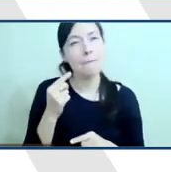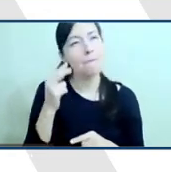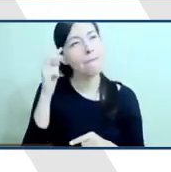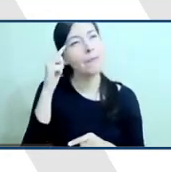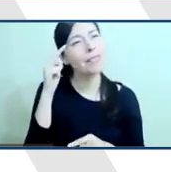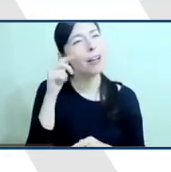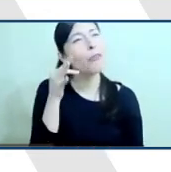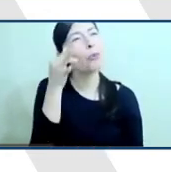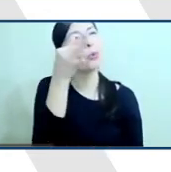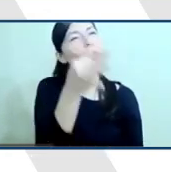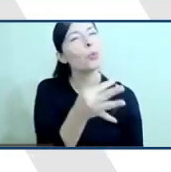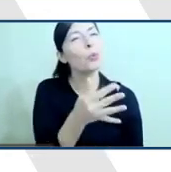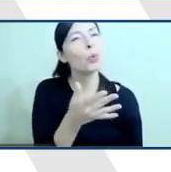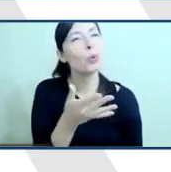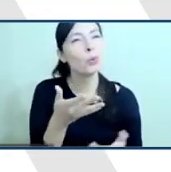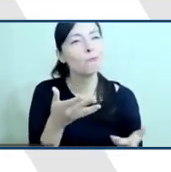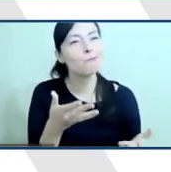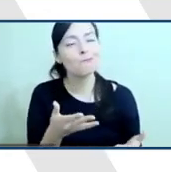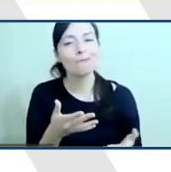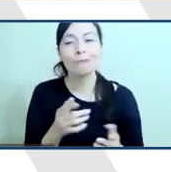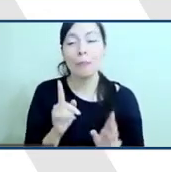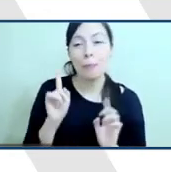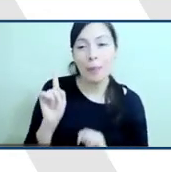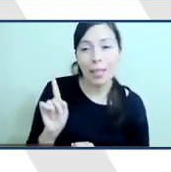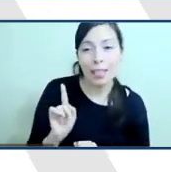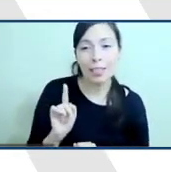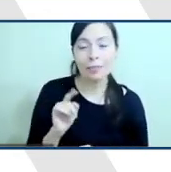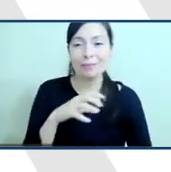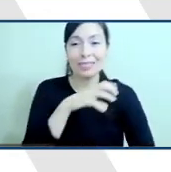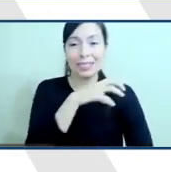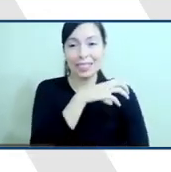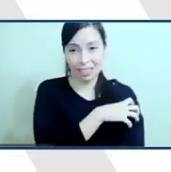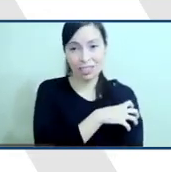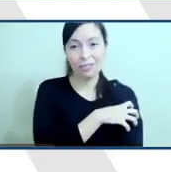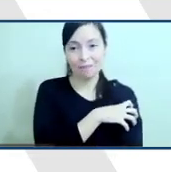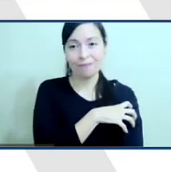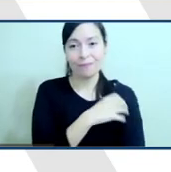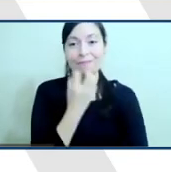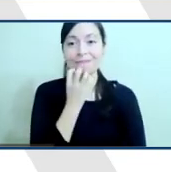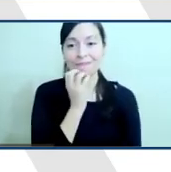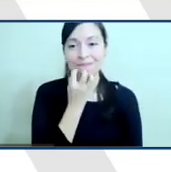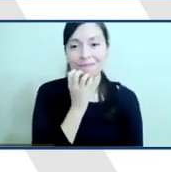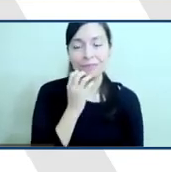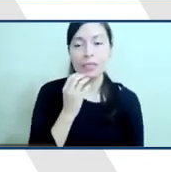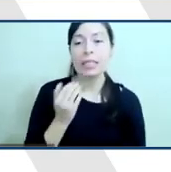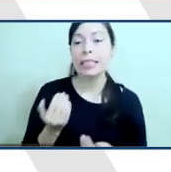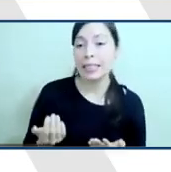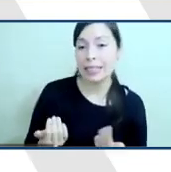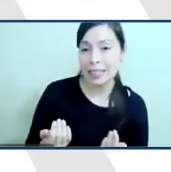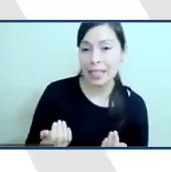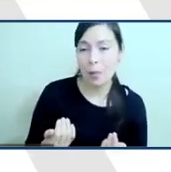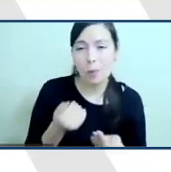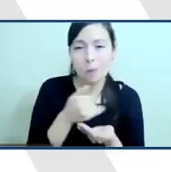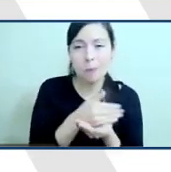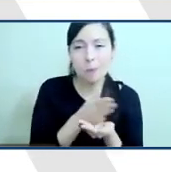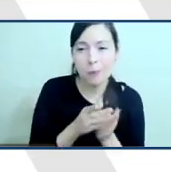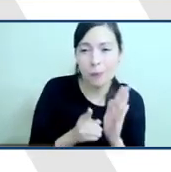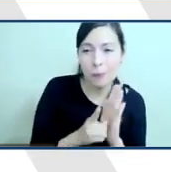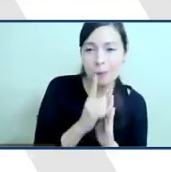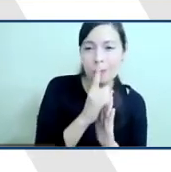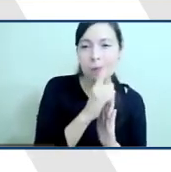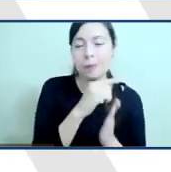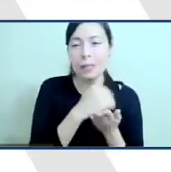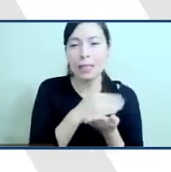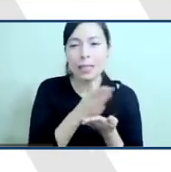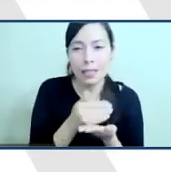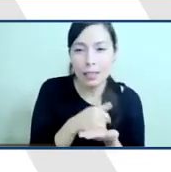nosotros, pero esto es algo que como región yo creo que tenemos que tratar de facilitar, incluirlo en nuestras estrategias de desarrollo, nuestras